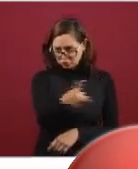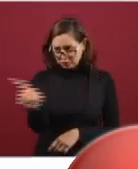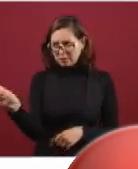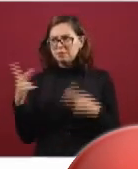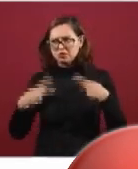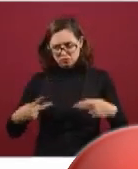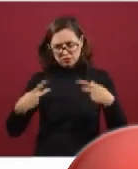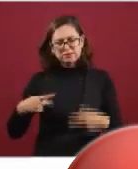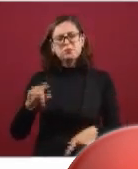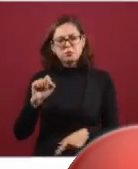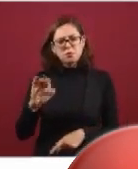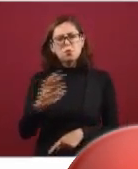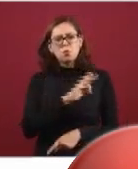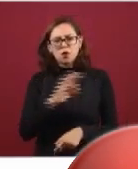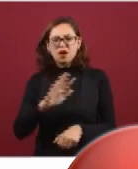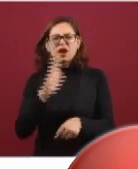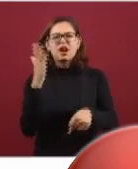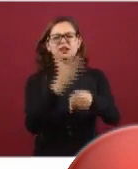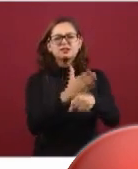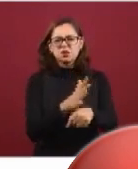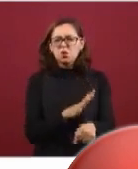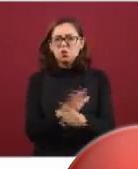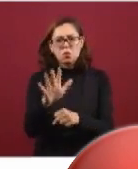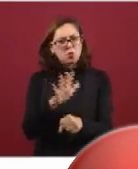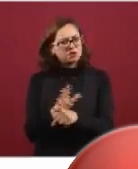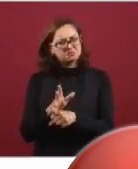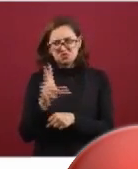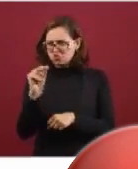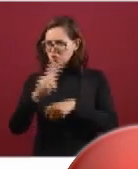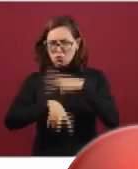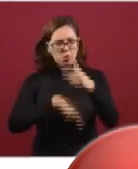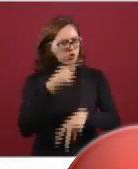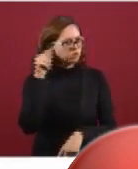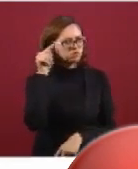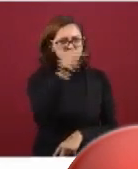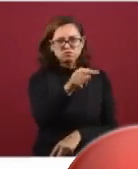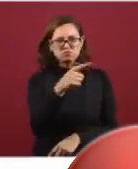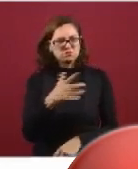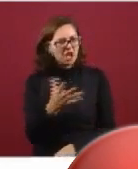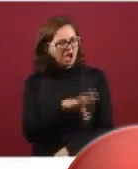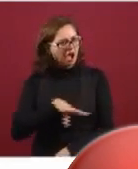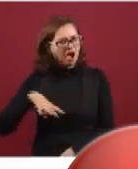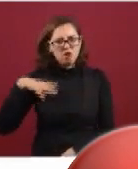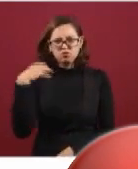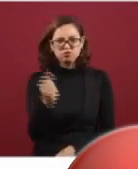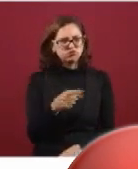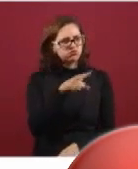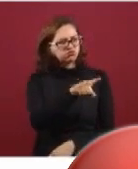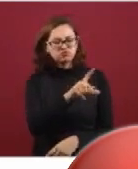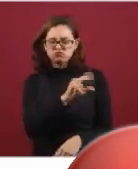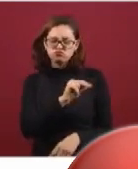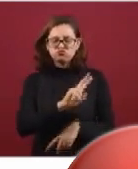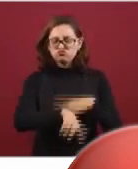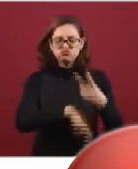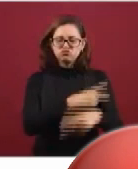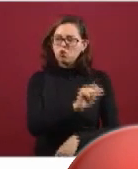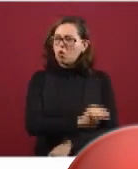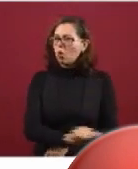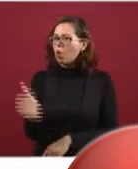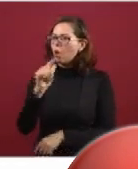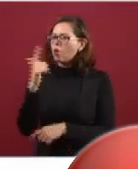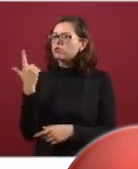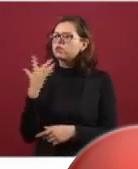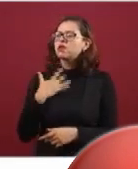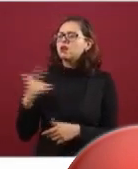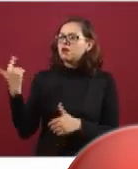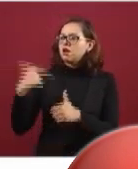todos nosotros, al no consumir combustible en esa gasolinera e ir a otra opción. Hemos localizado